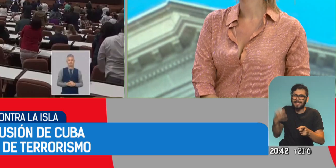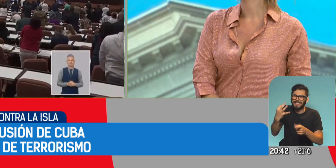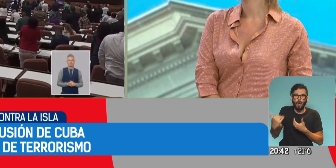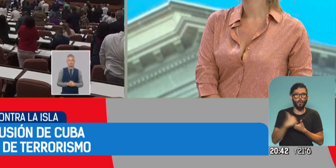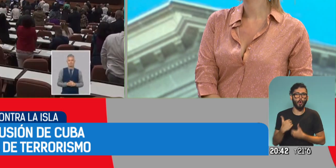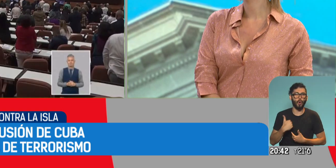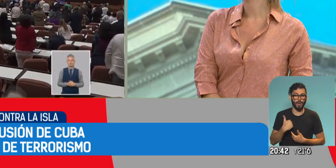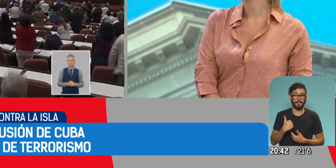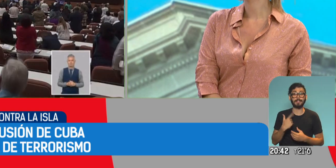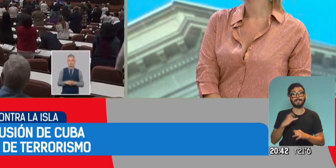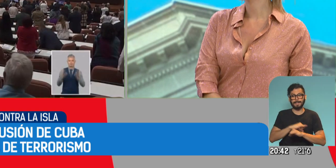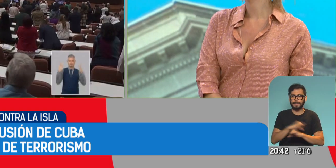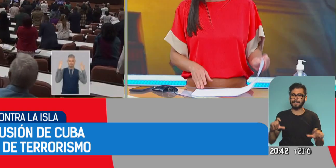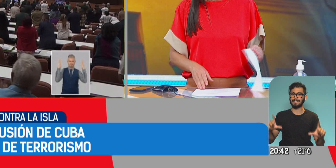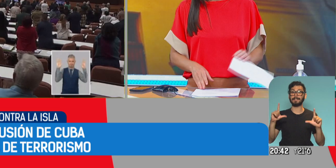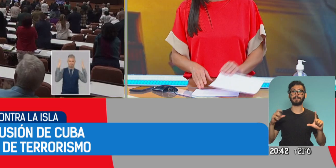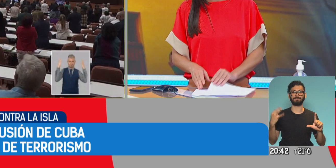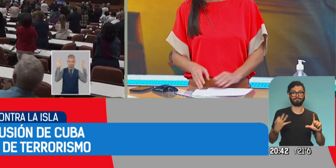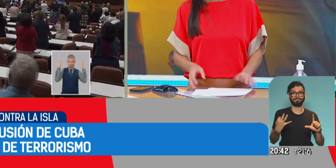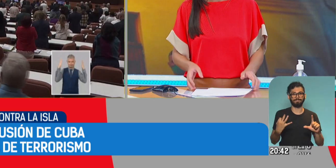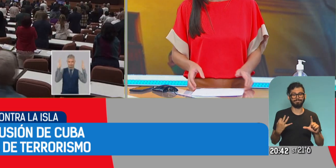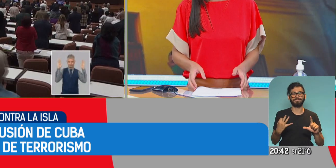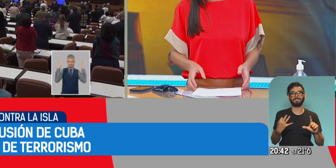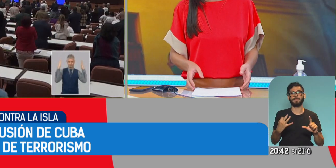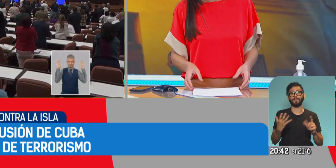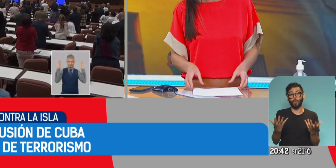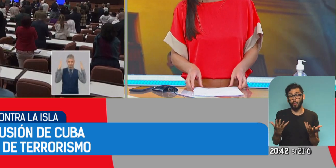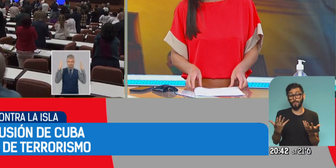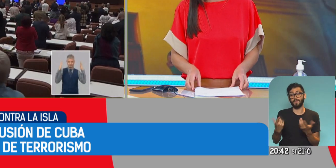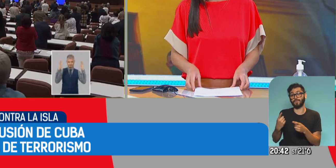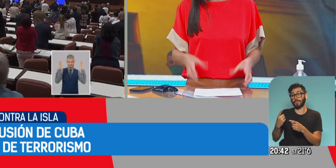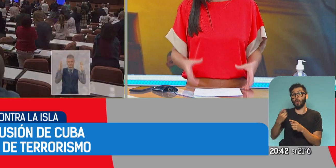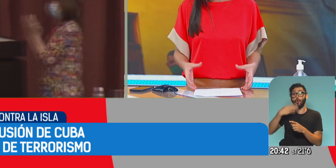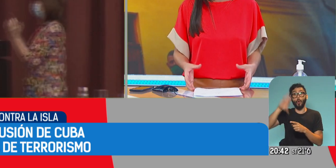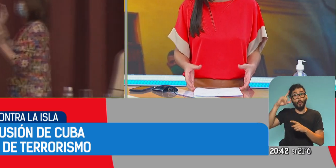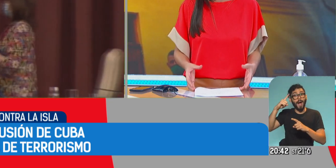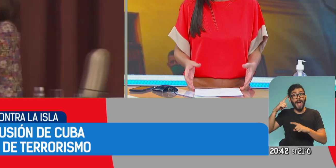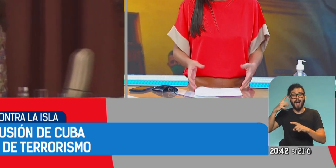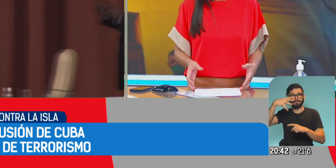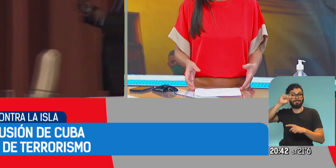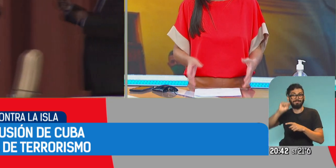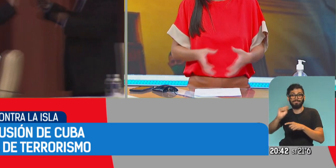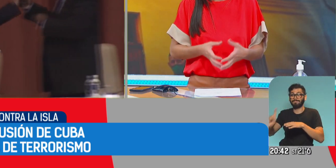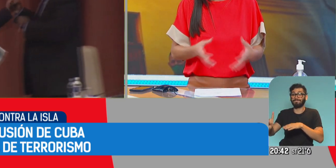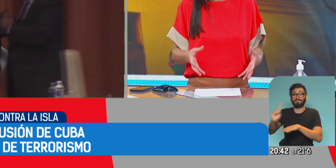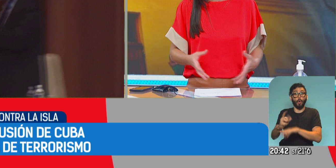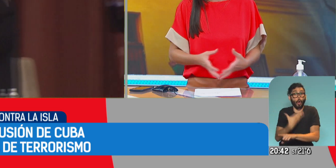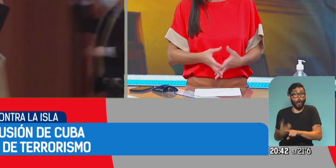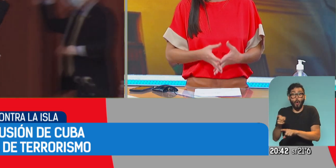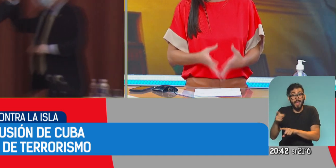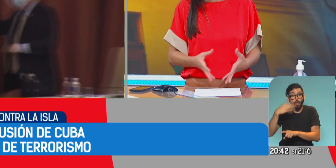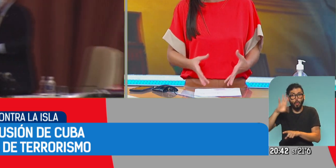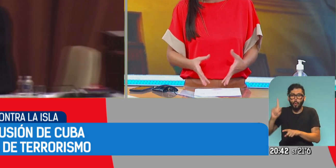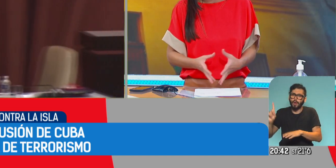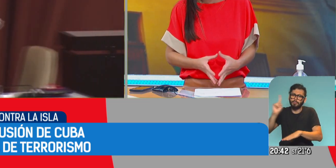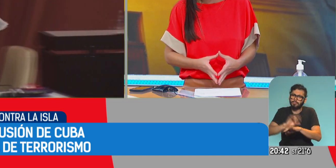esta medida. Y como decías, Gaby, salió la Cancillería cubana y desde el gobierno cubano a oponerse, a hacer